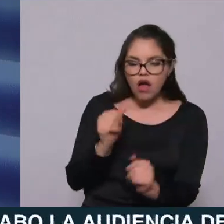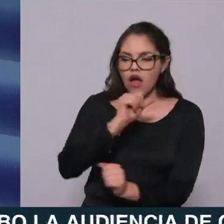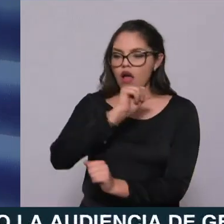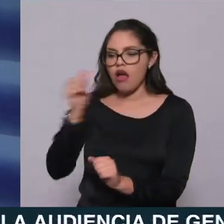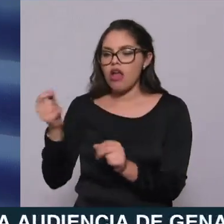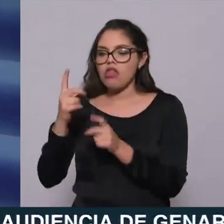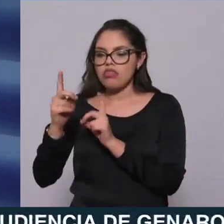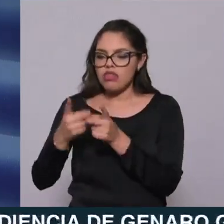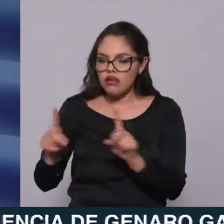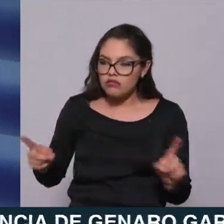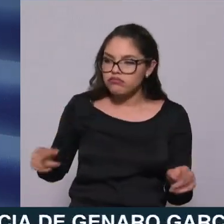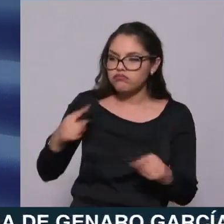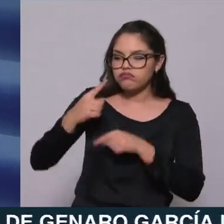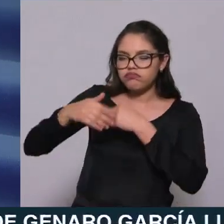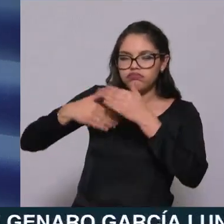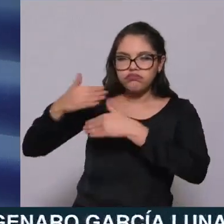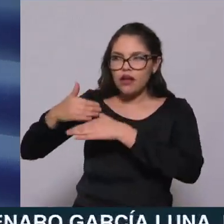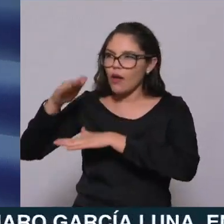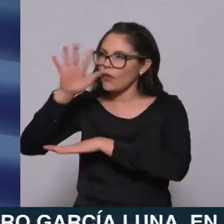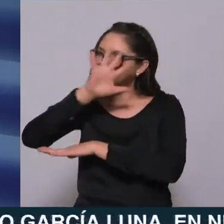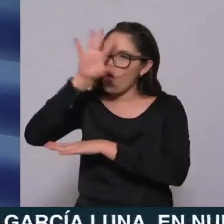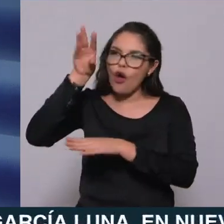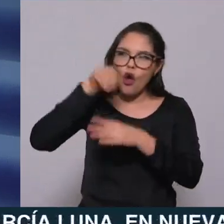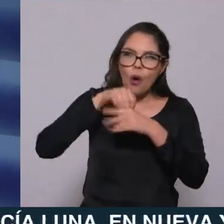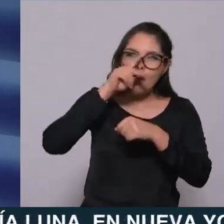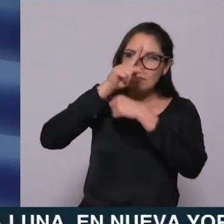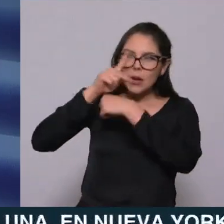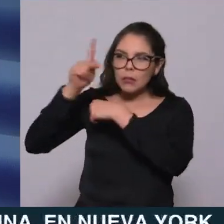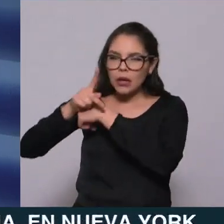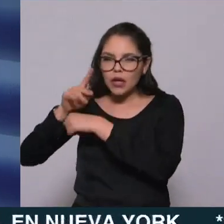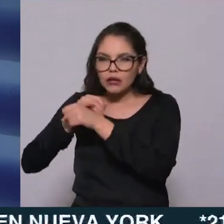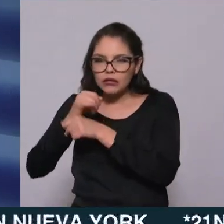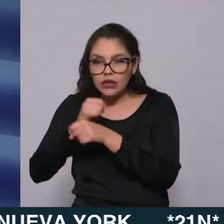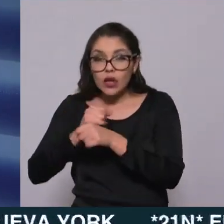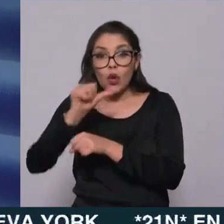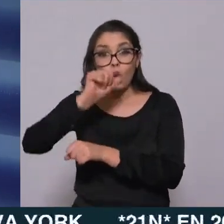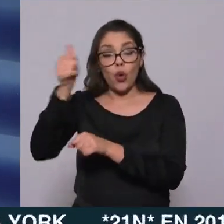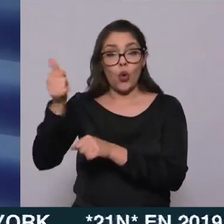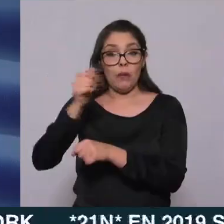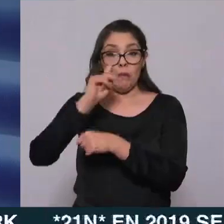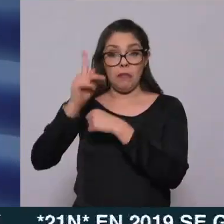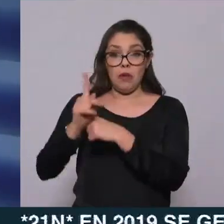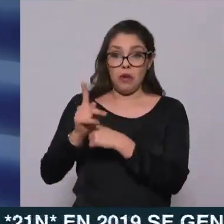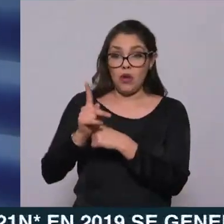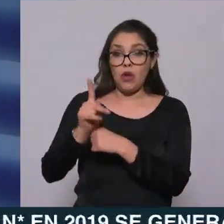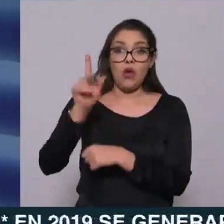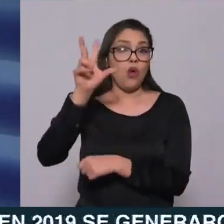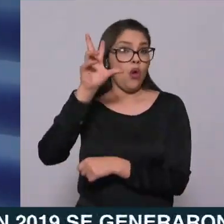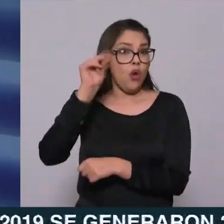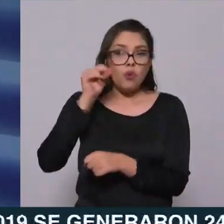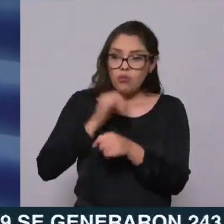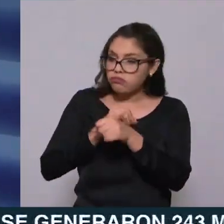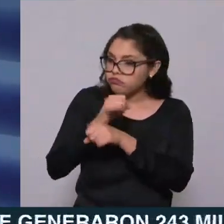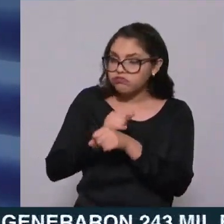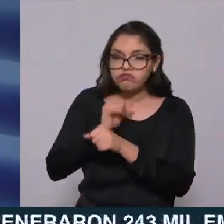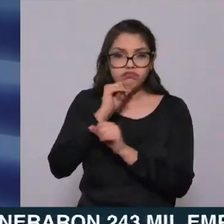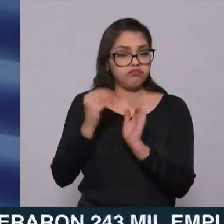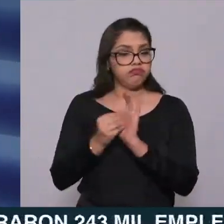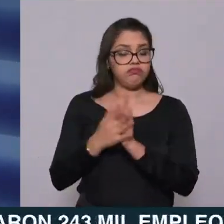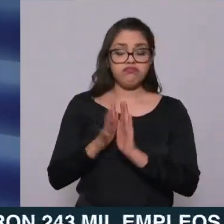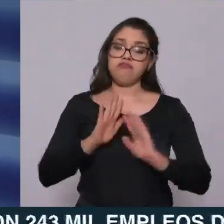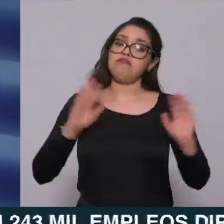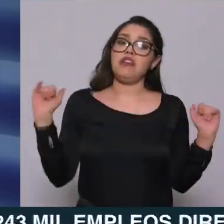una constante, una tendencia en que los países que no castigan el crimen de odio son los más corruptos, son los